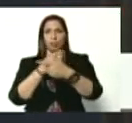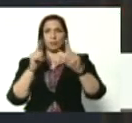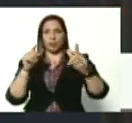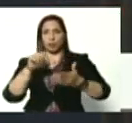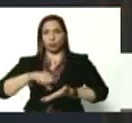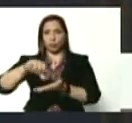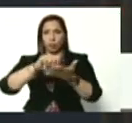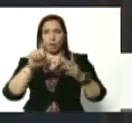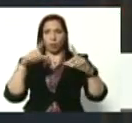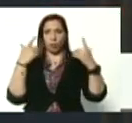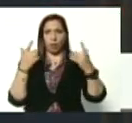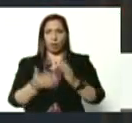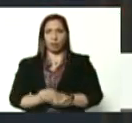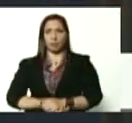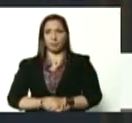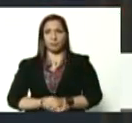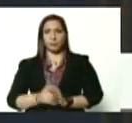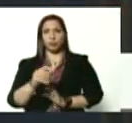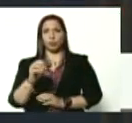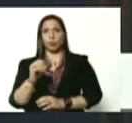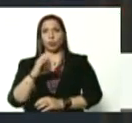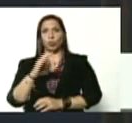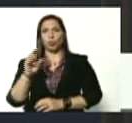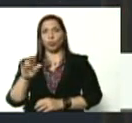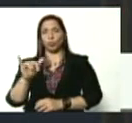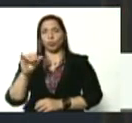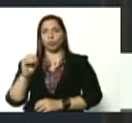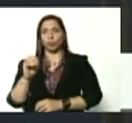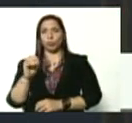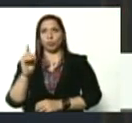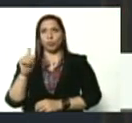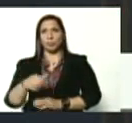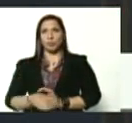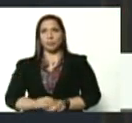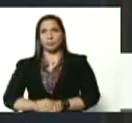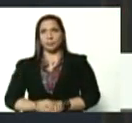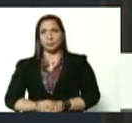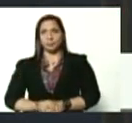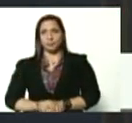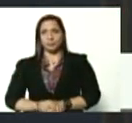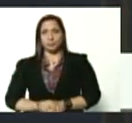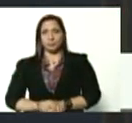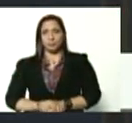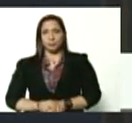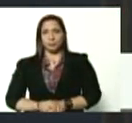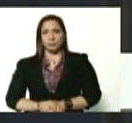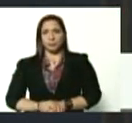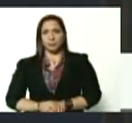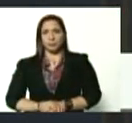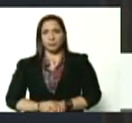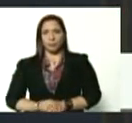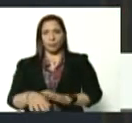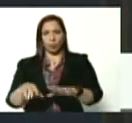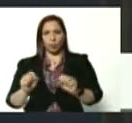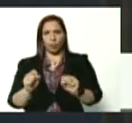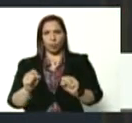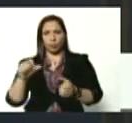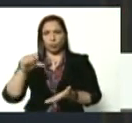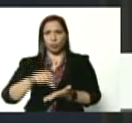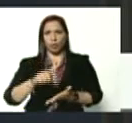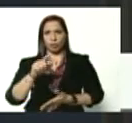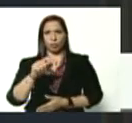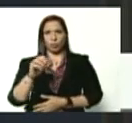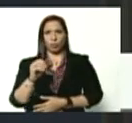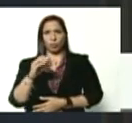la guaira el tocuyo ocupación del tocuyo las tropas que lidera el coronel josé de la cruz carrillo ocupan la ciudad del tocuyo